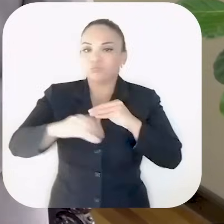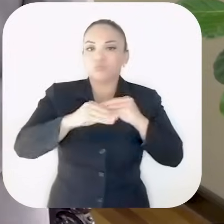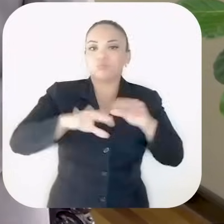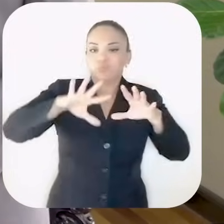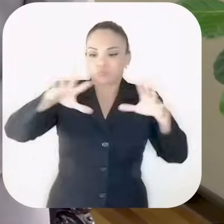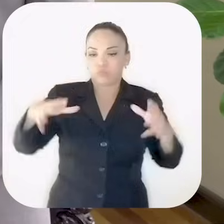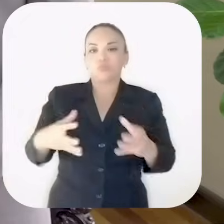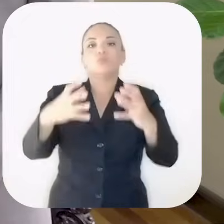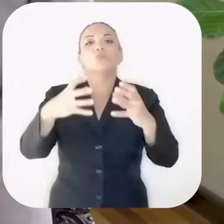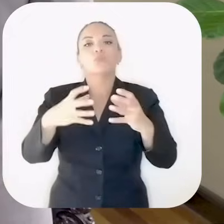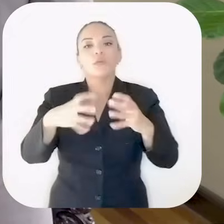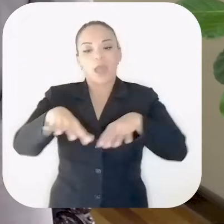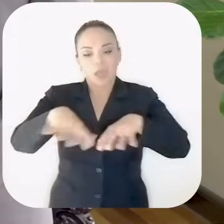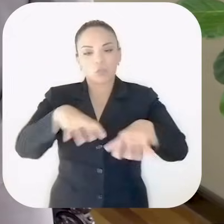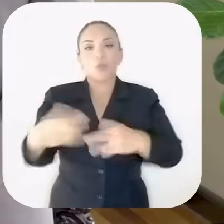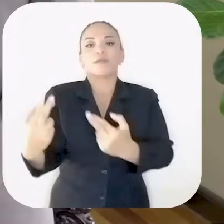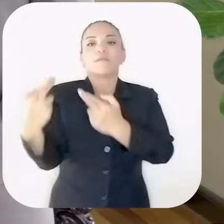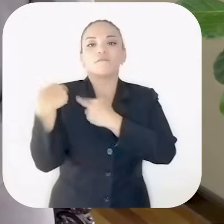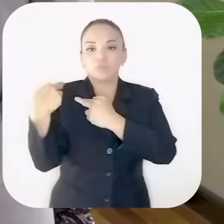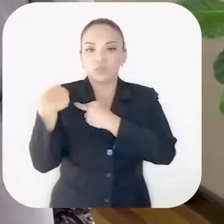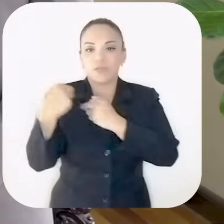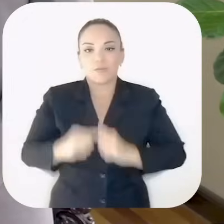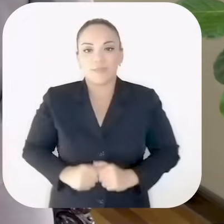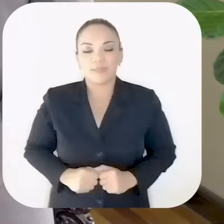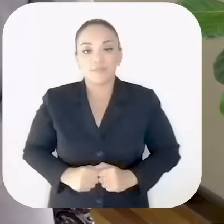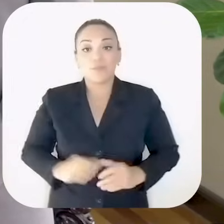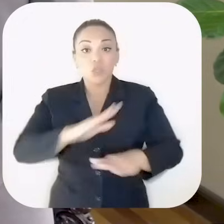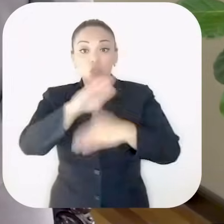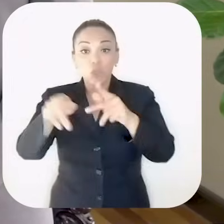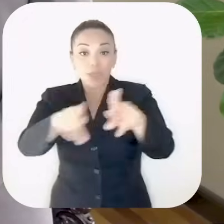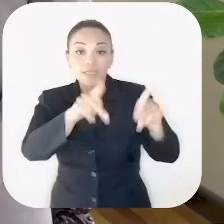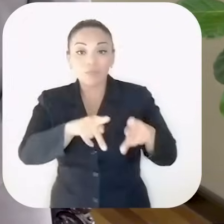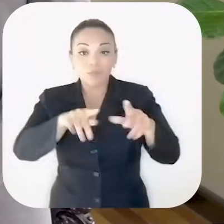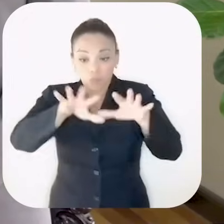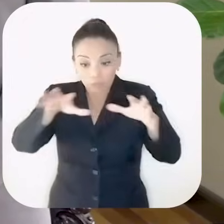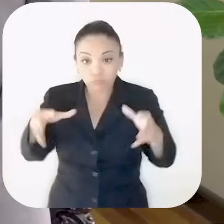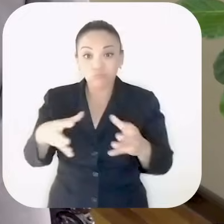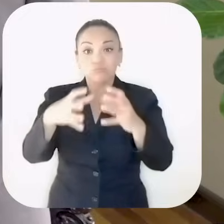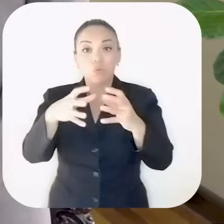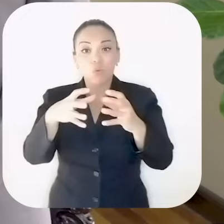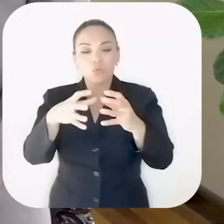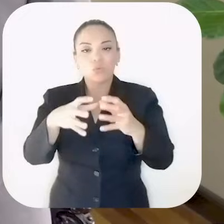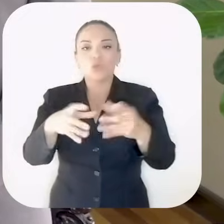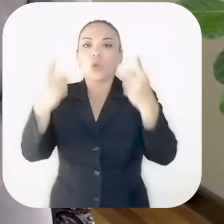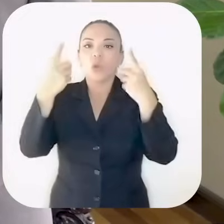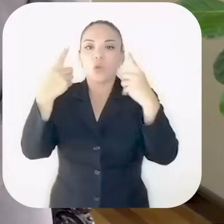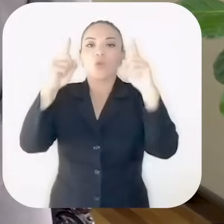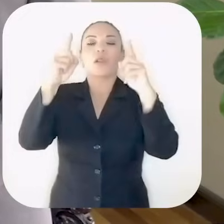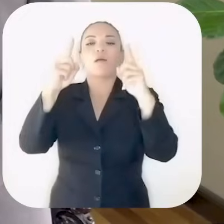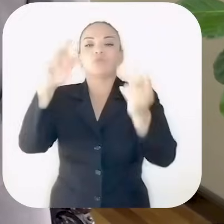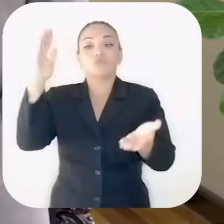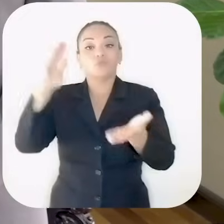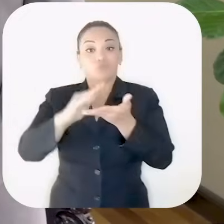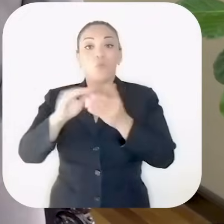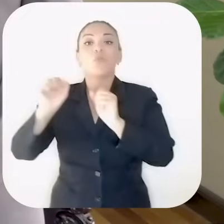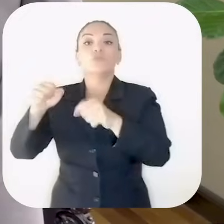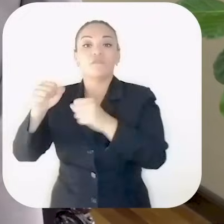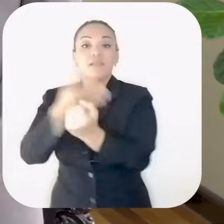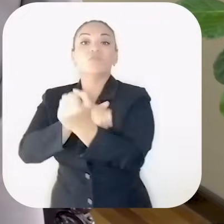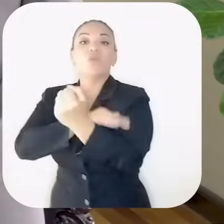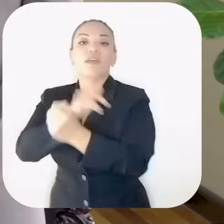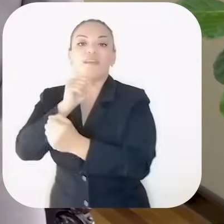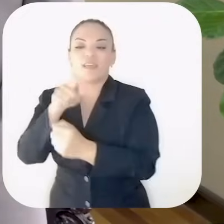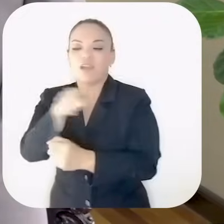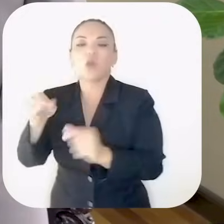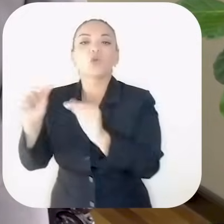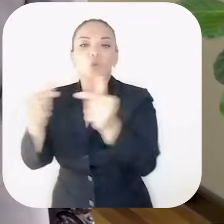nuestras responsabilidades. Si todos sumamos, le restamos las posibilidades y el poder al